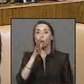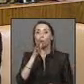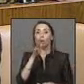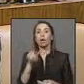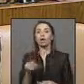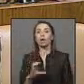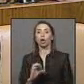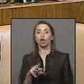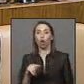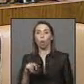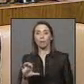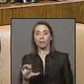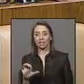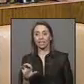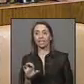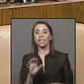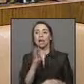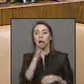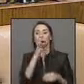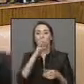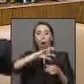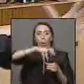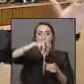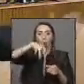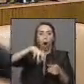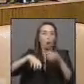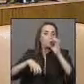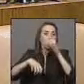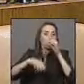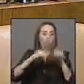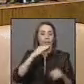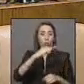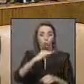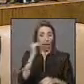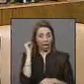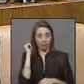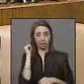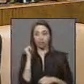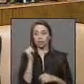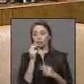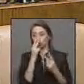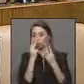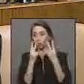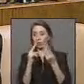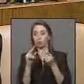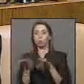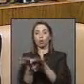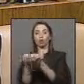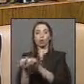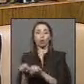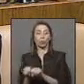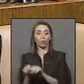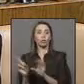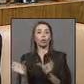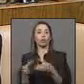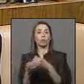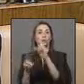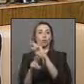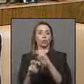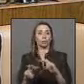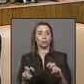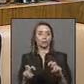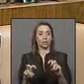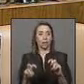comités y en los sistemas de agua potable rural, como lo vimos ayer en las conclusiones de la Comisión Investigadora